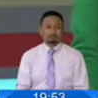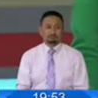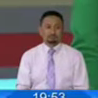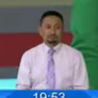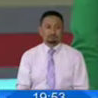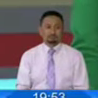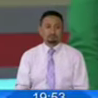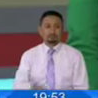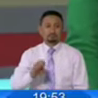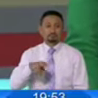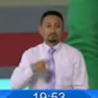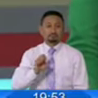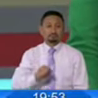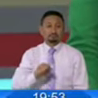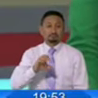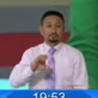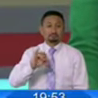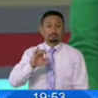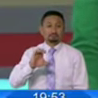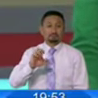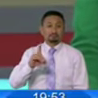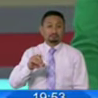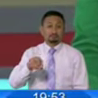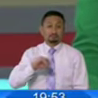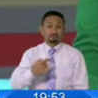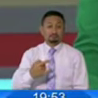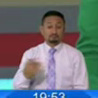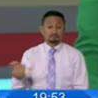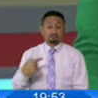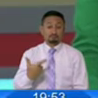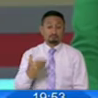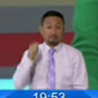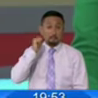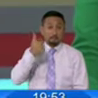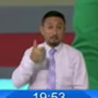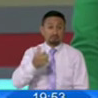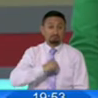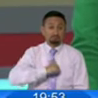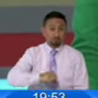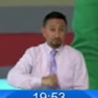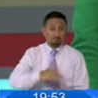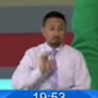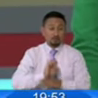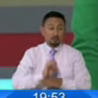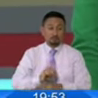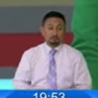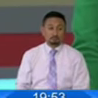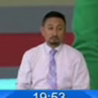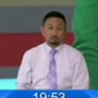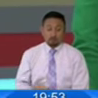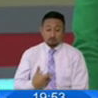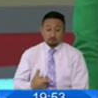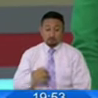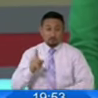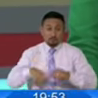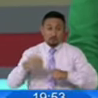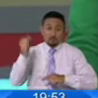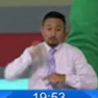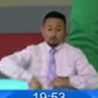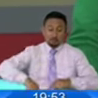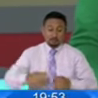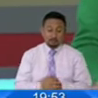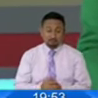en el valencia y felipe caicedo son los llamados a marcar los goles para el ecuador no se puede ceder más puntos en la eliminatoria